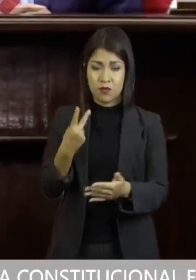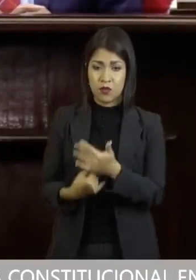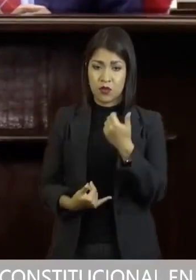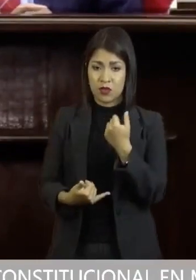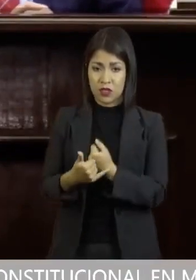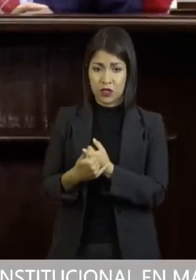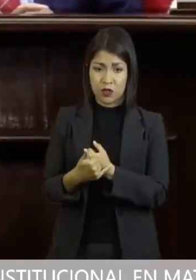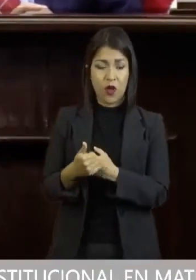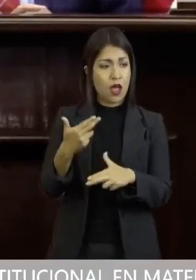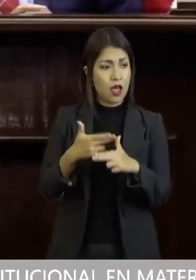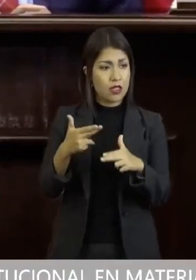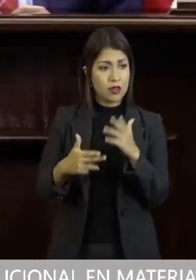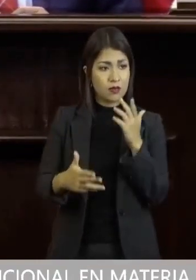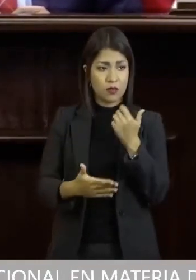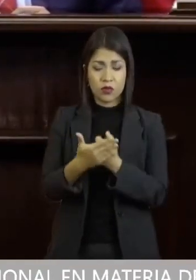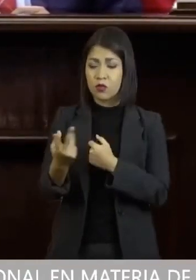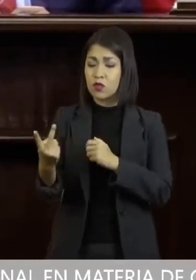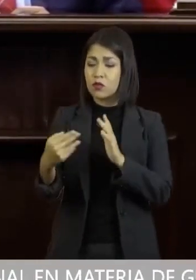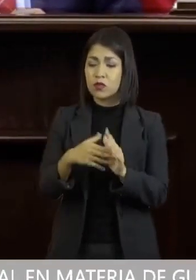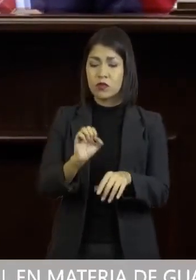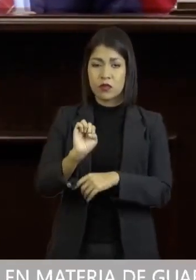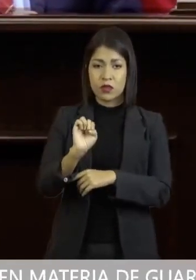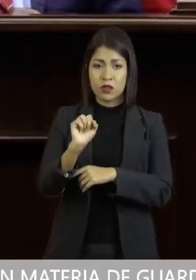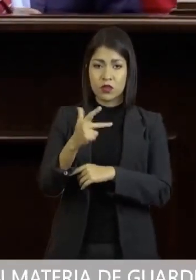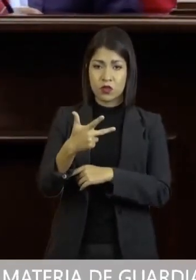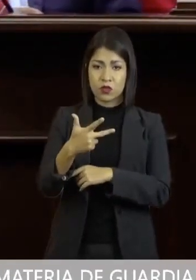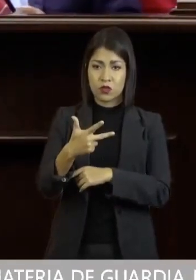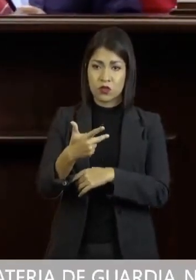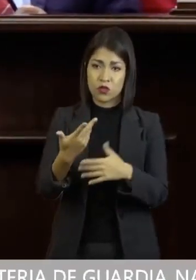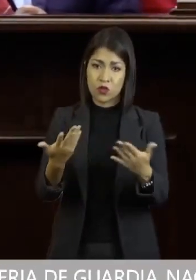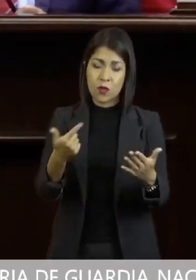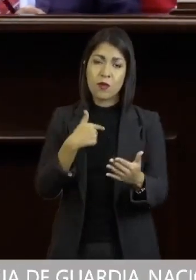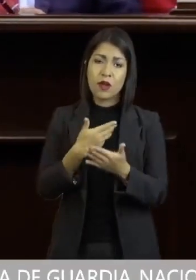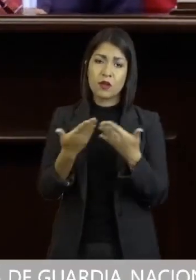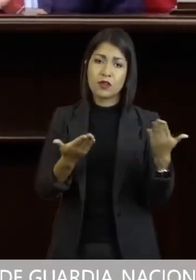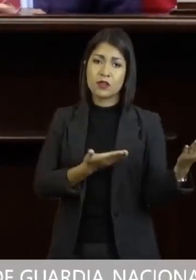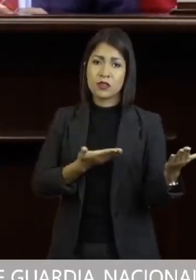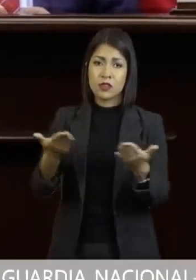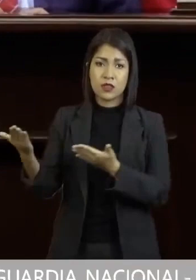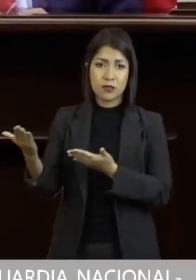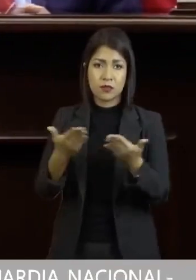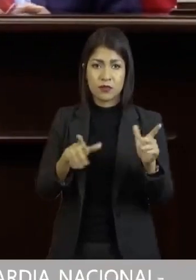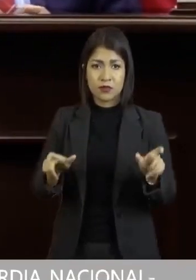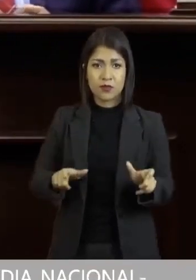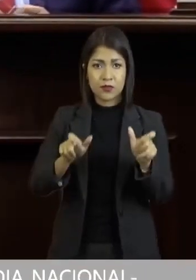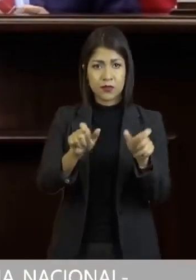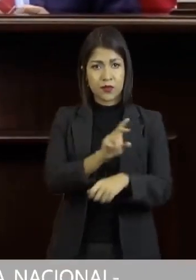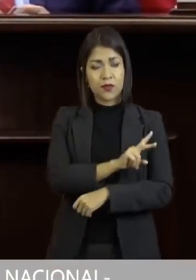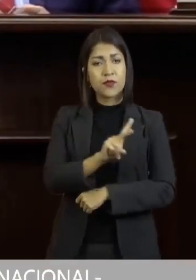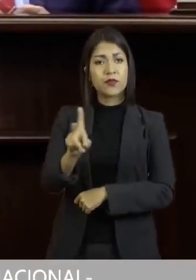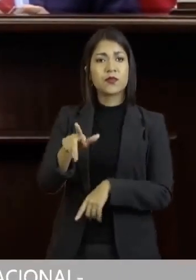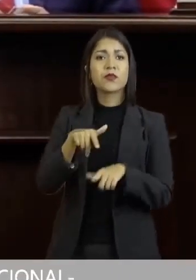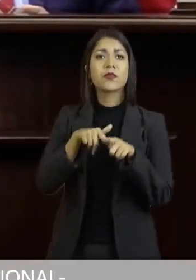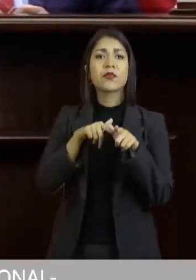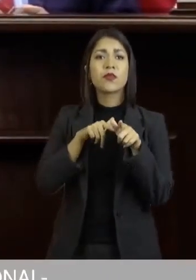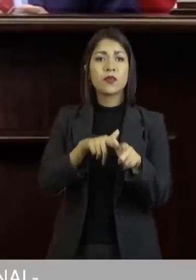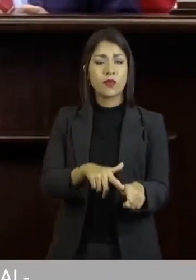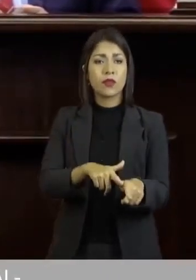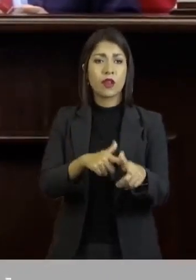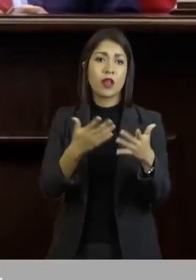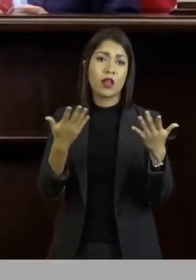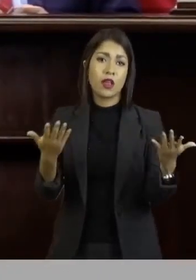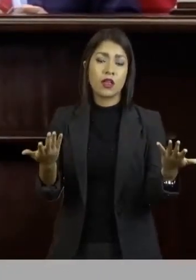2028, pues harán posible que la prestación de servicios de seguridad pública pues siga siendo o regrese a